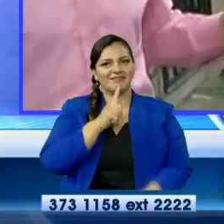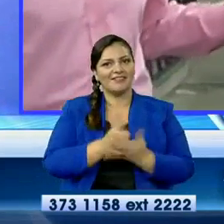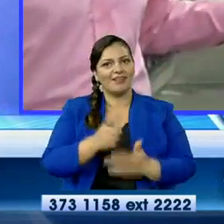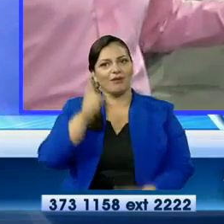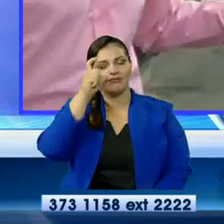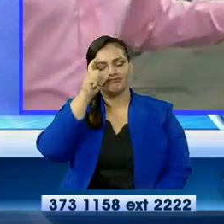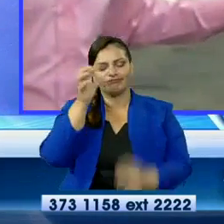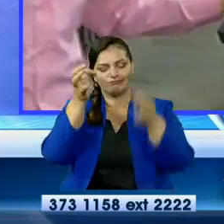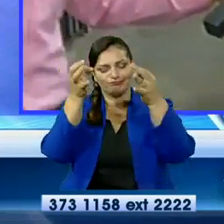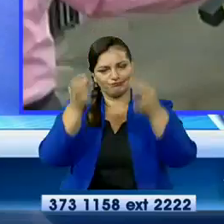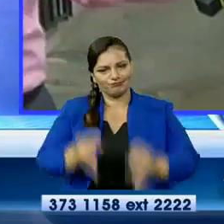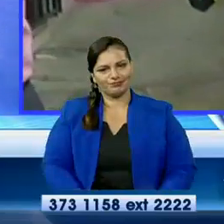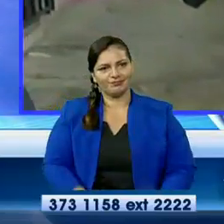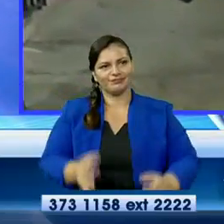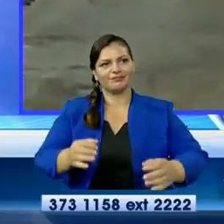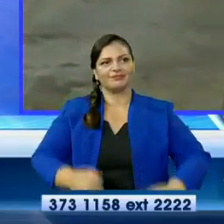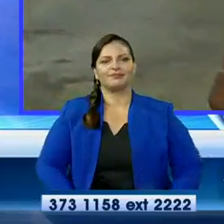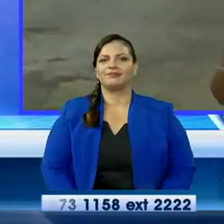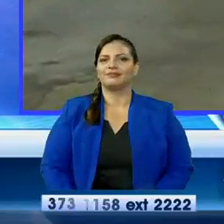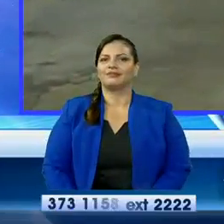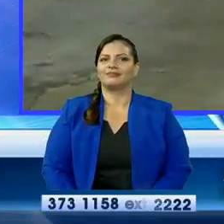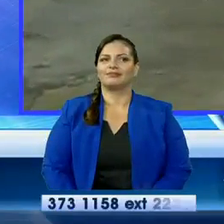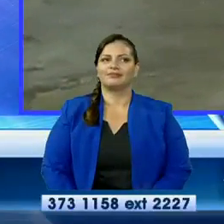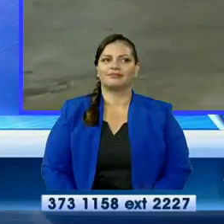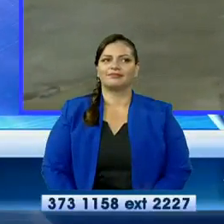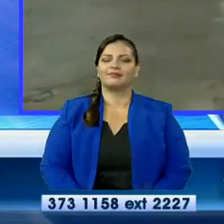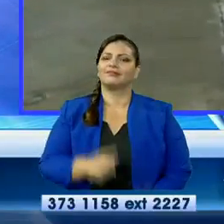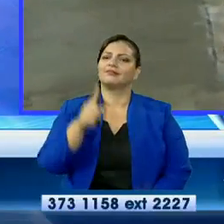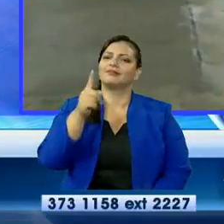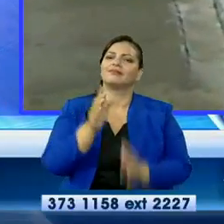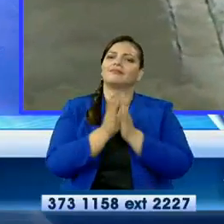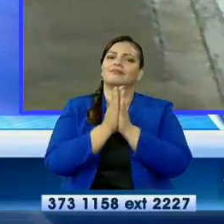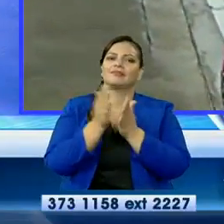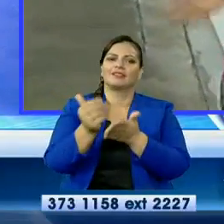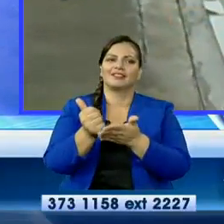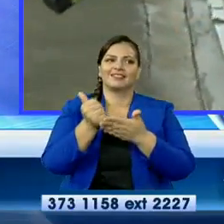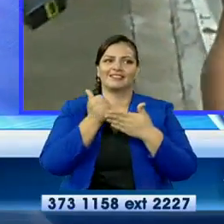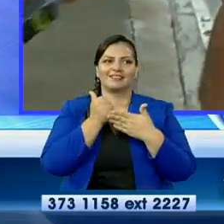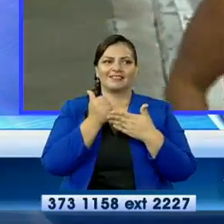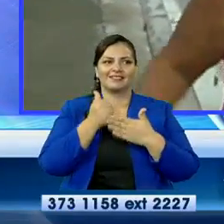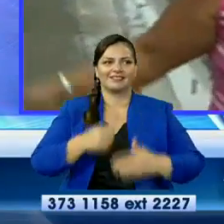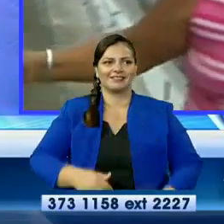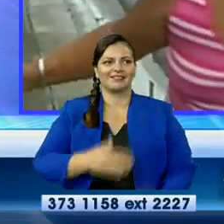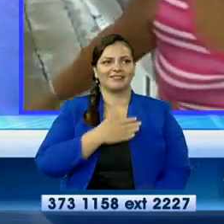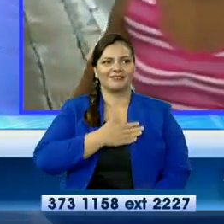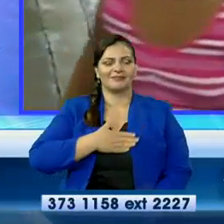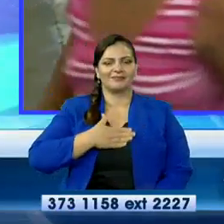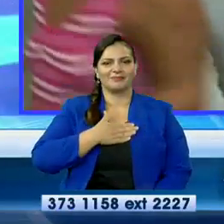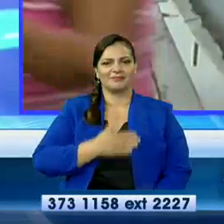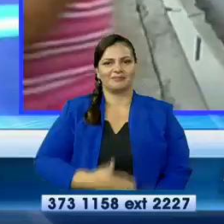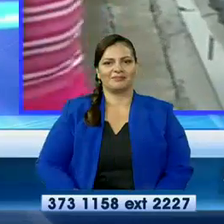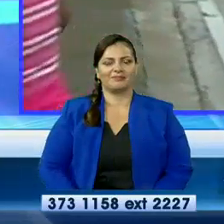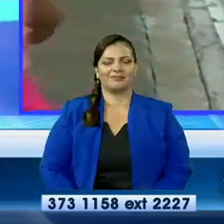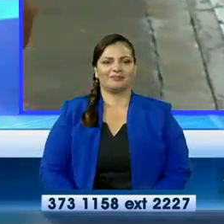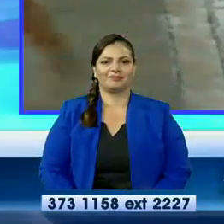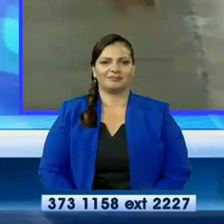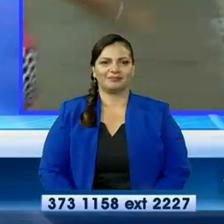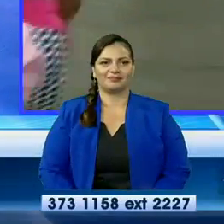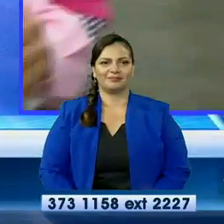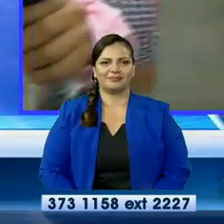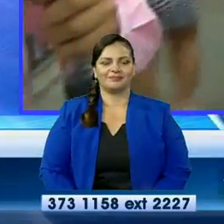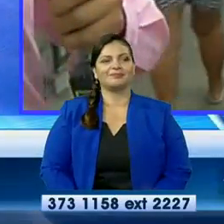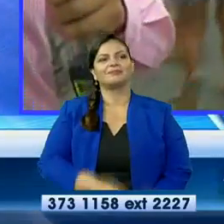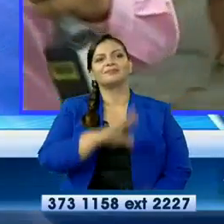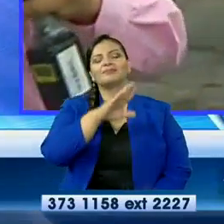Jorge. Francísimo. Ah, quiero que me ayude con eso, ese ya, porte, ya. El niño. Ayúdela. Oye, Jorge. Muy